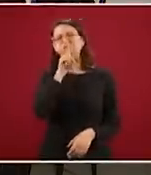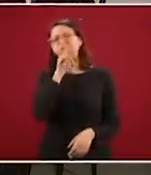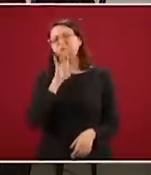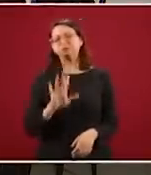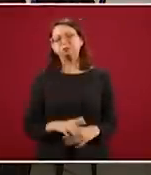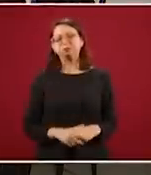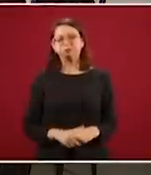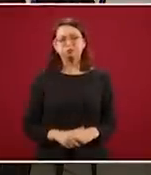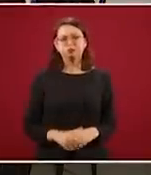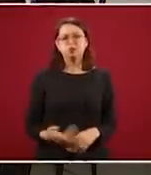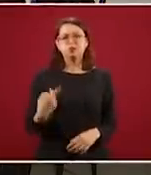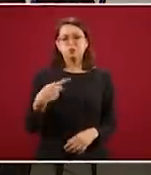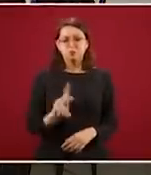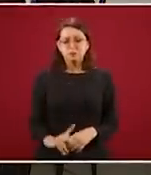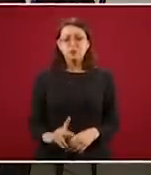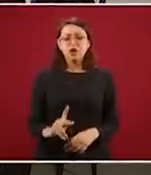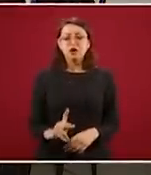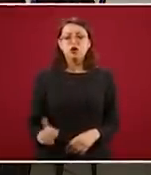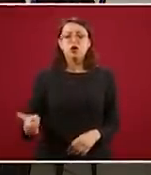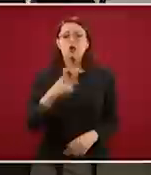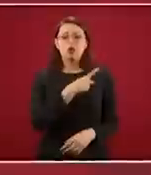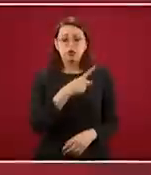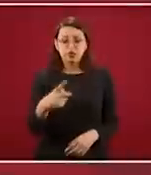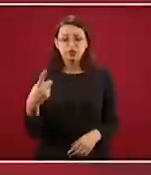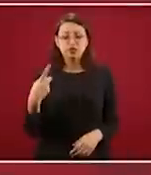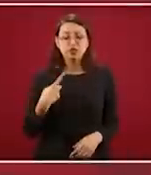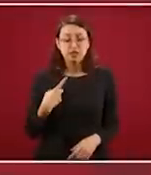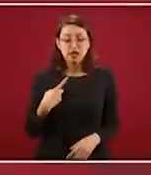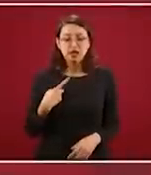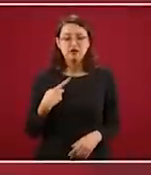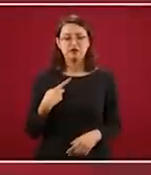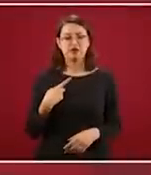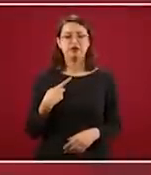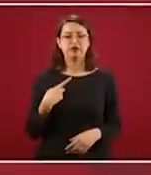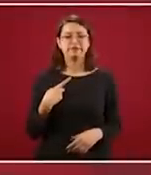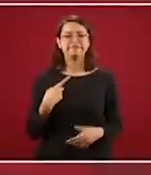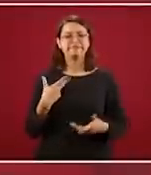de ayudar a que se tenga más